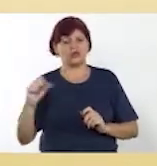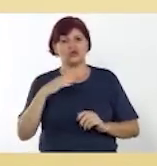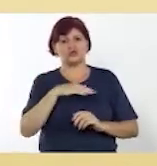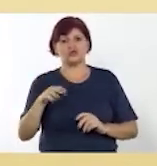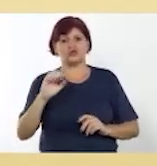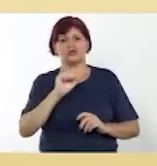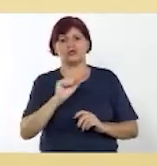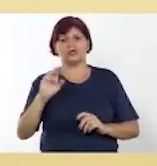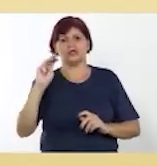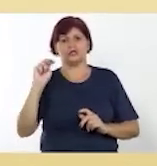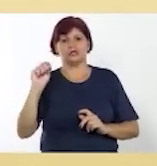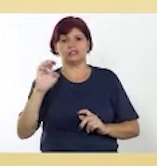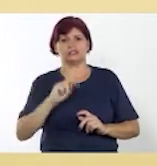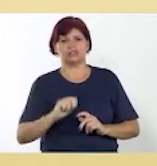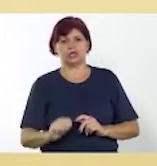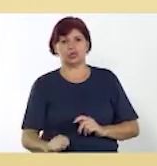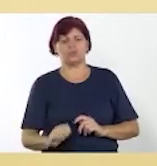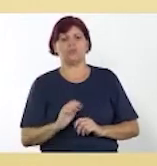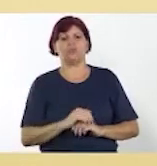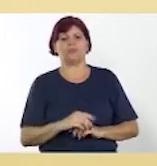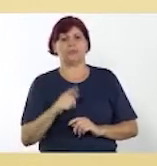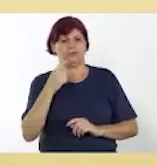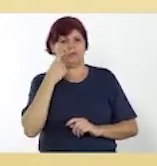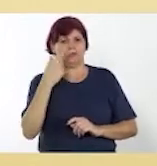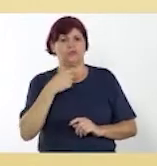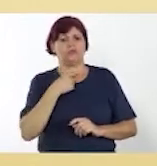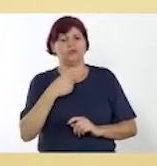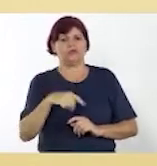cotangente. La tangente seno sobre coseno y la